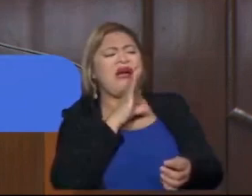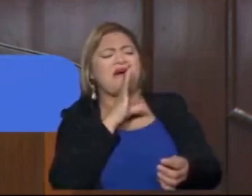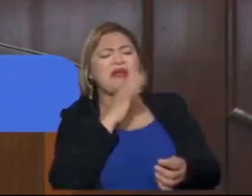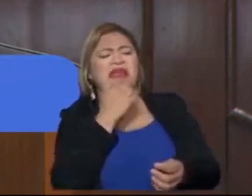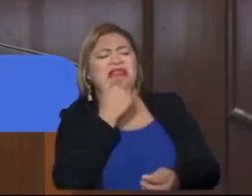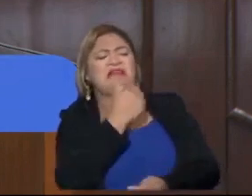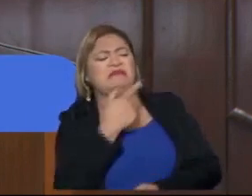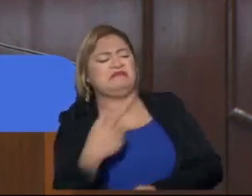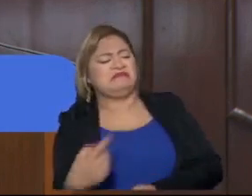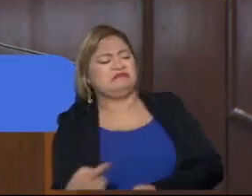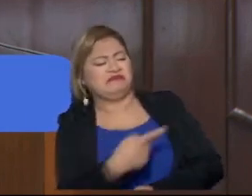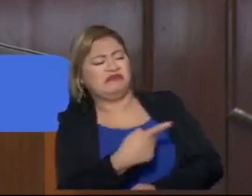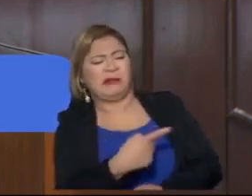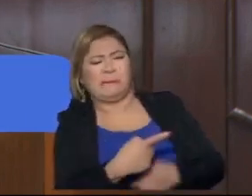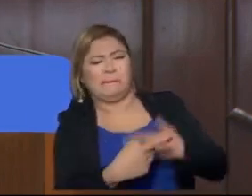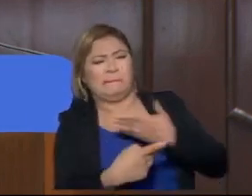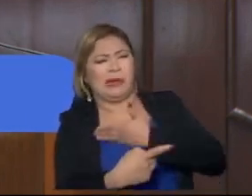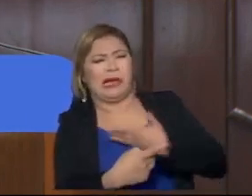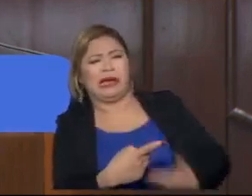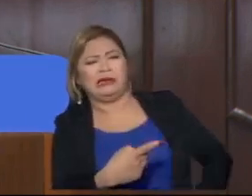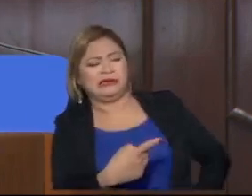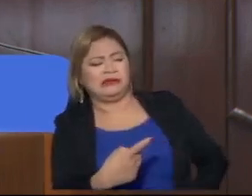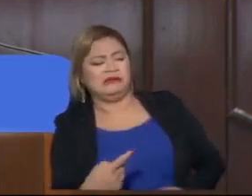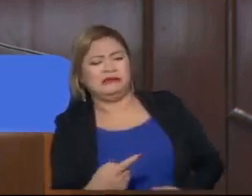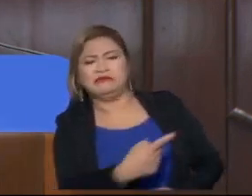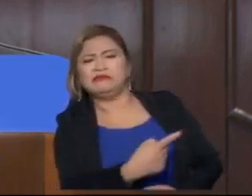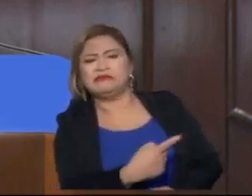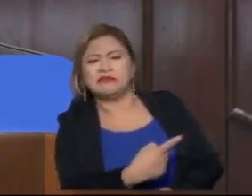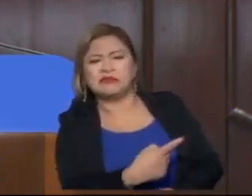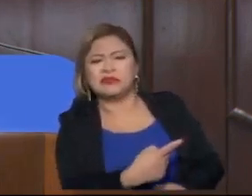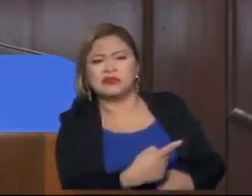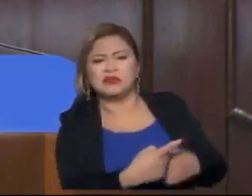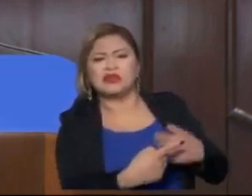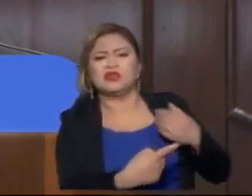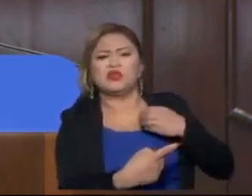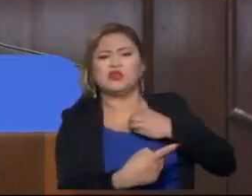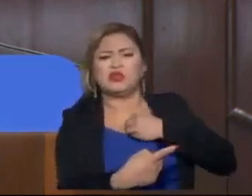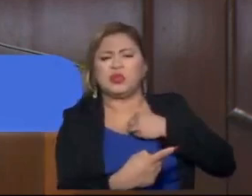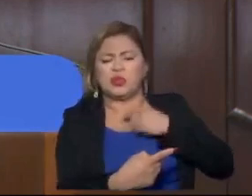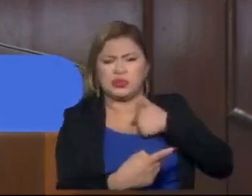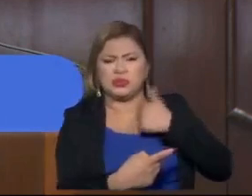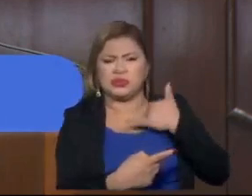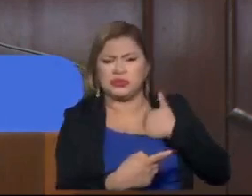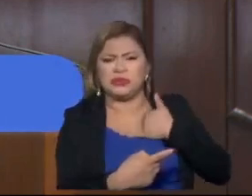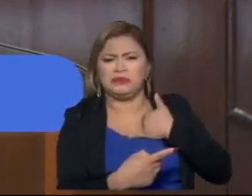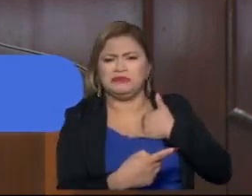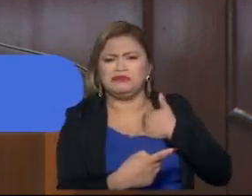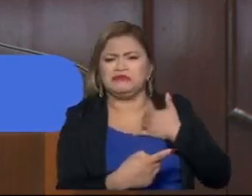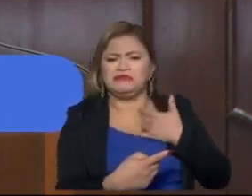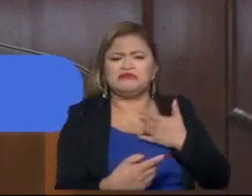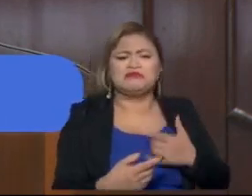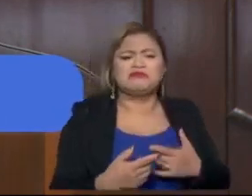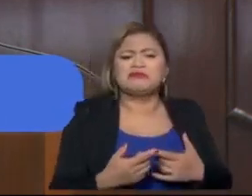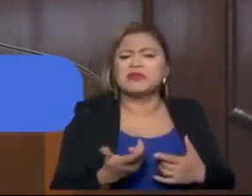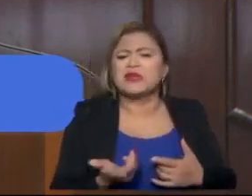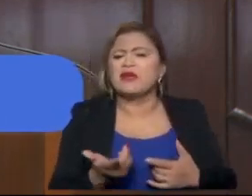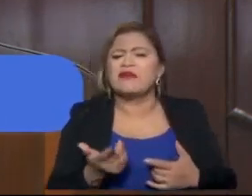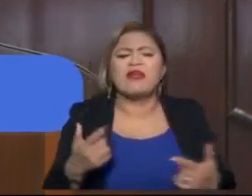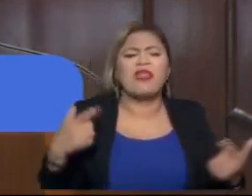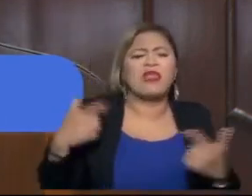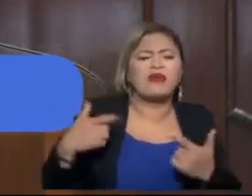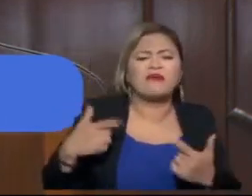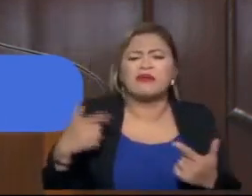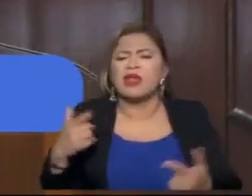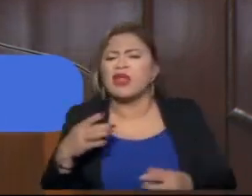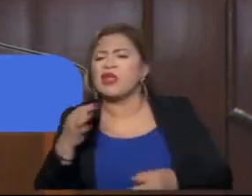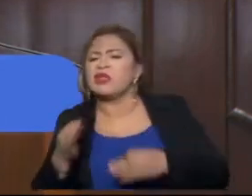como presidente he llamado alguna vez para reclamar la publicación de